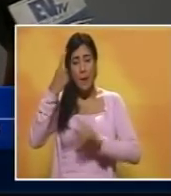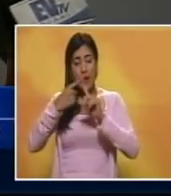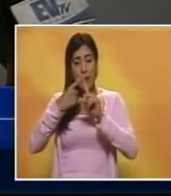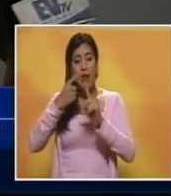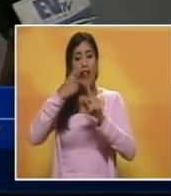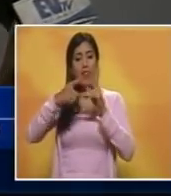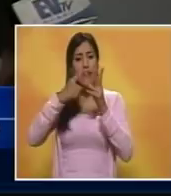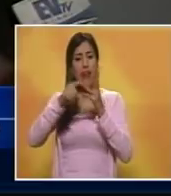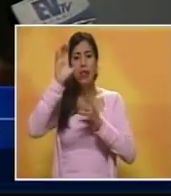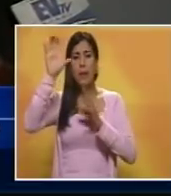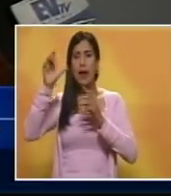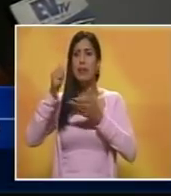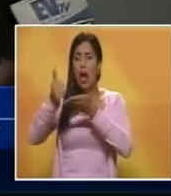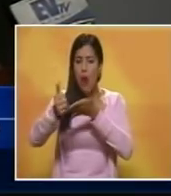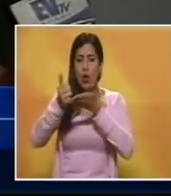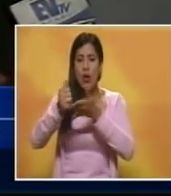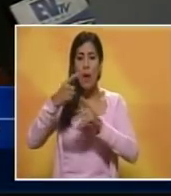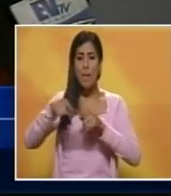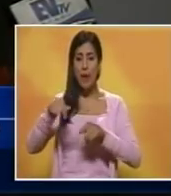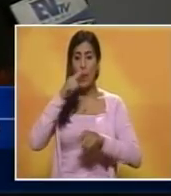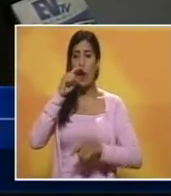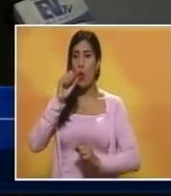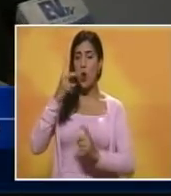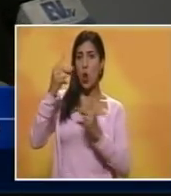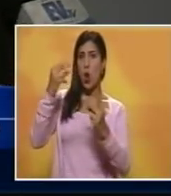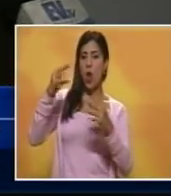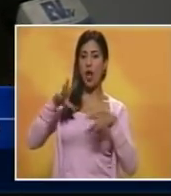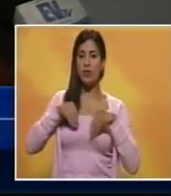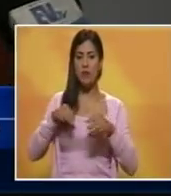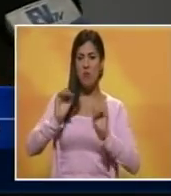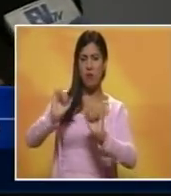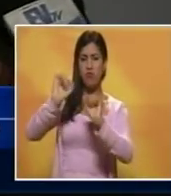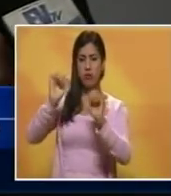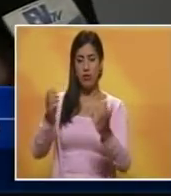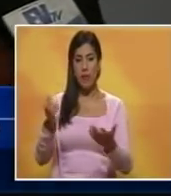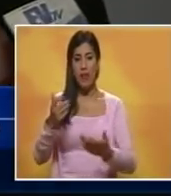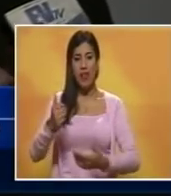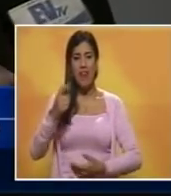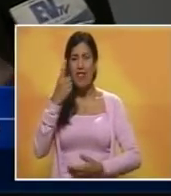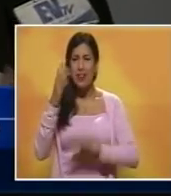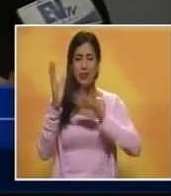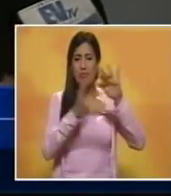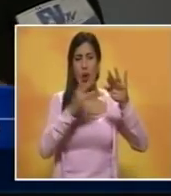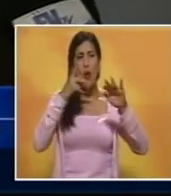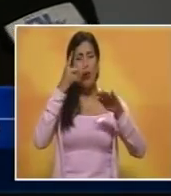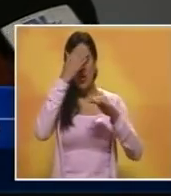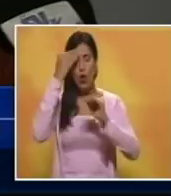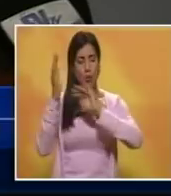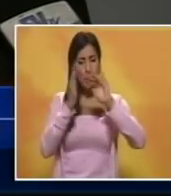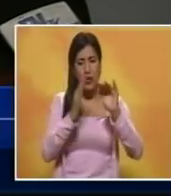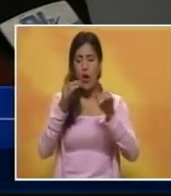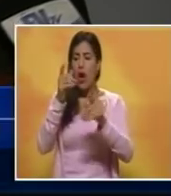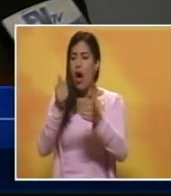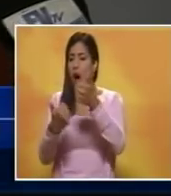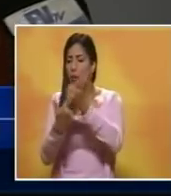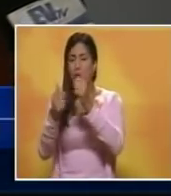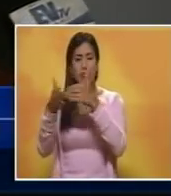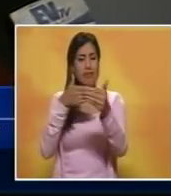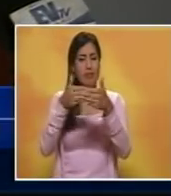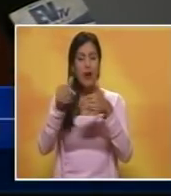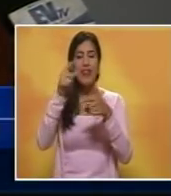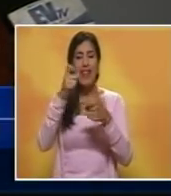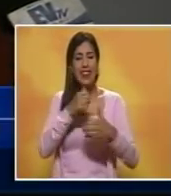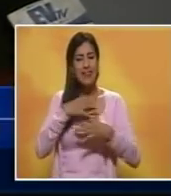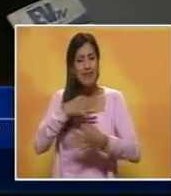ofrecido diversos países, pero que lamentablemente esta administración no quiere aceptar. Más allá de cualquier consideración política o partidista, está el